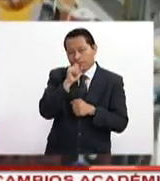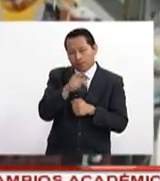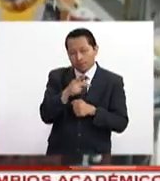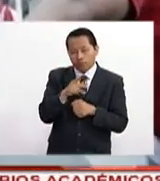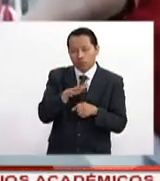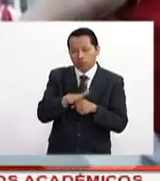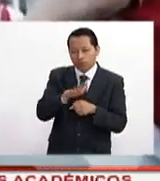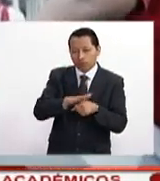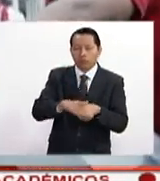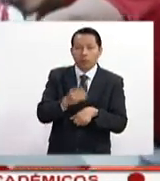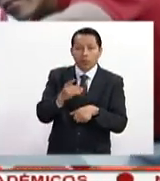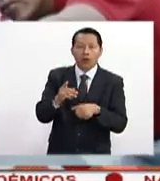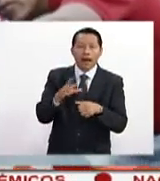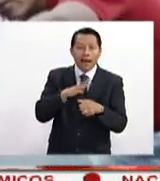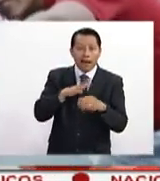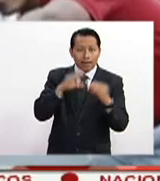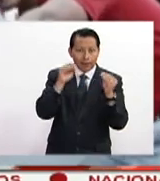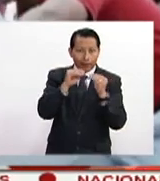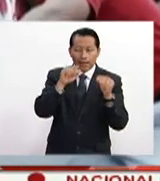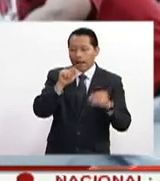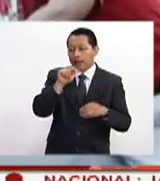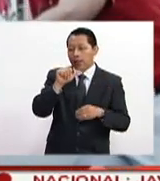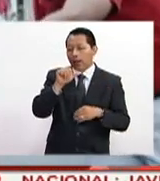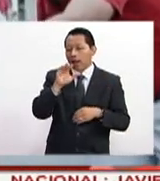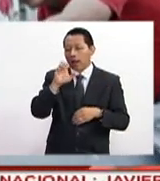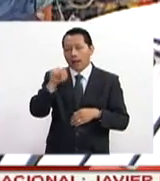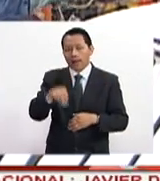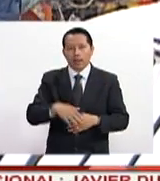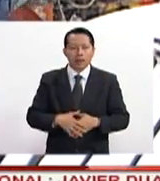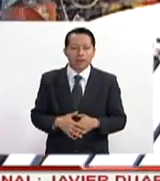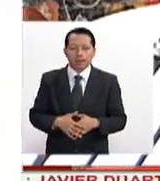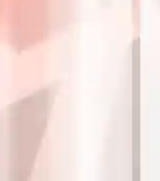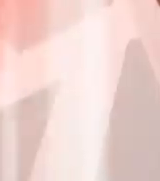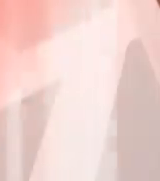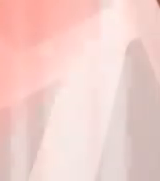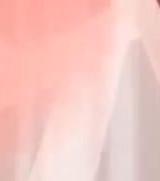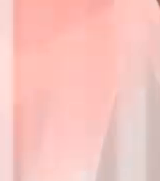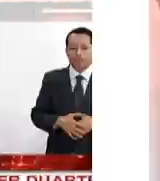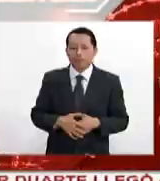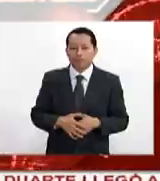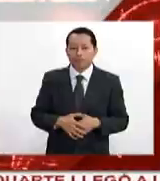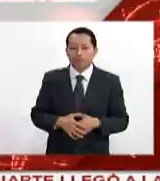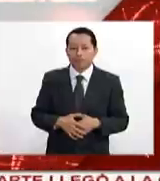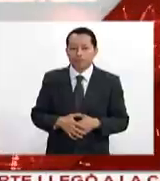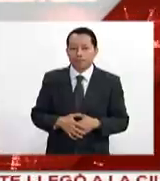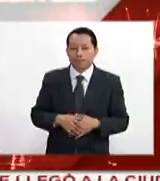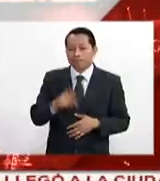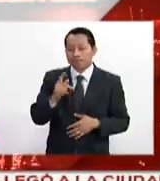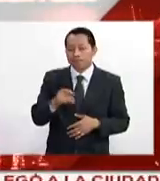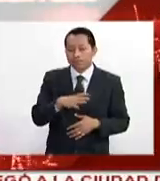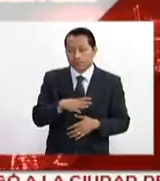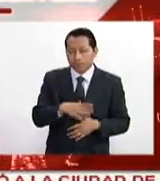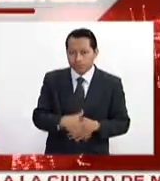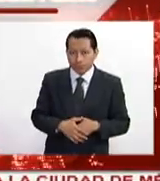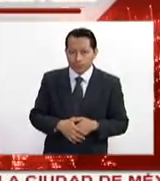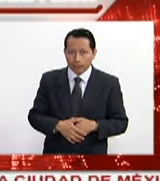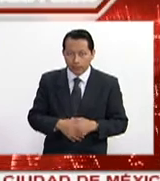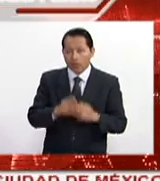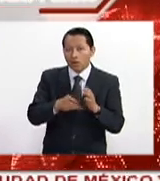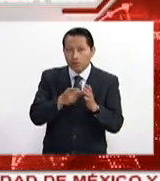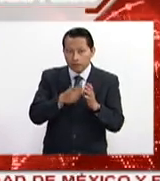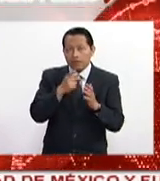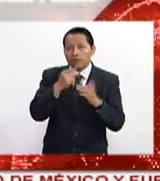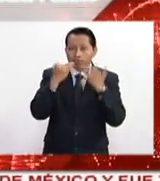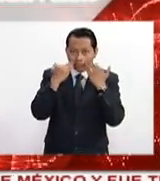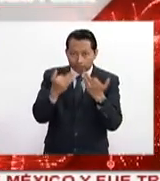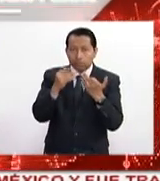ante el proceso de renegociación del Tratado de Libre Comercio. Hay que ser cuidadosos, pero de nuevo lo que estamos